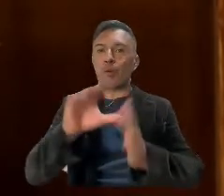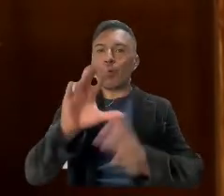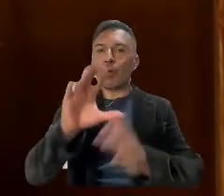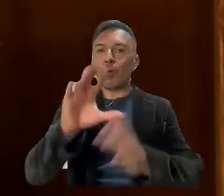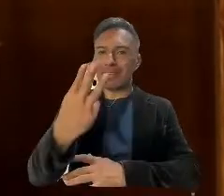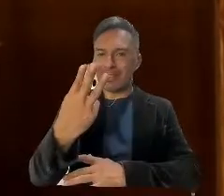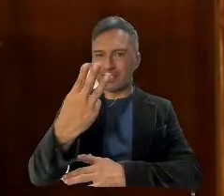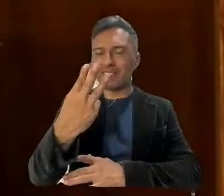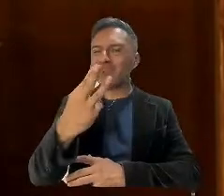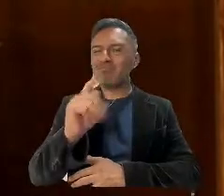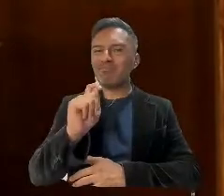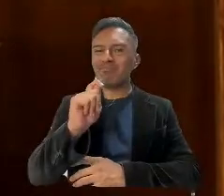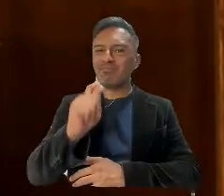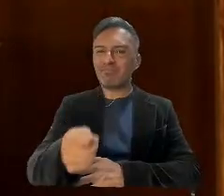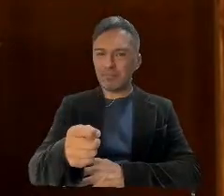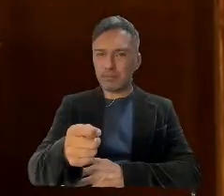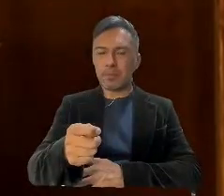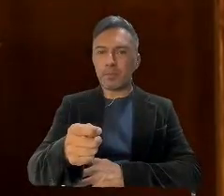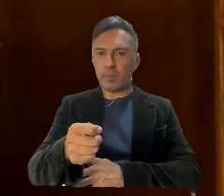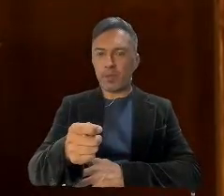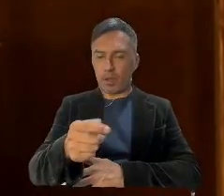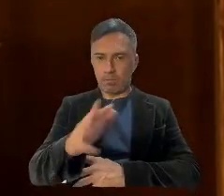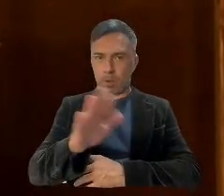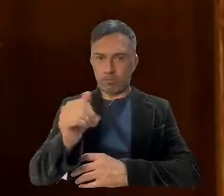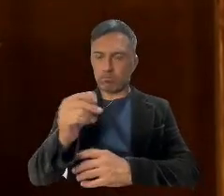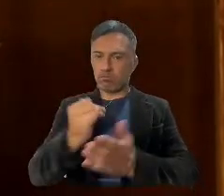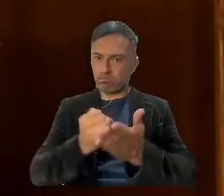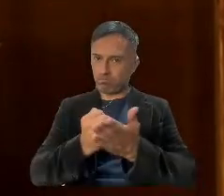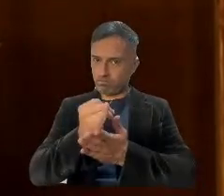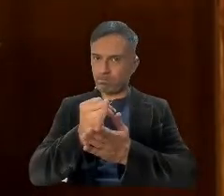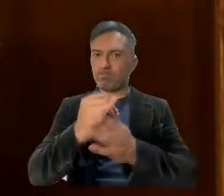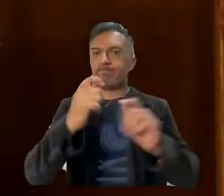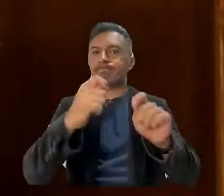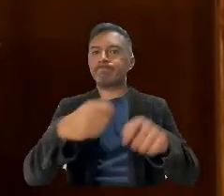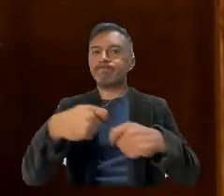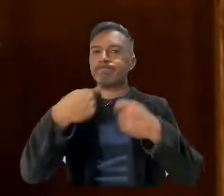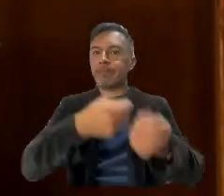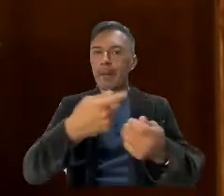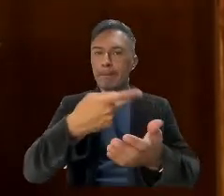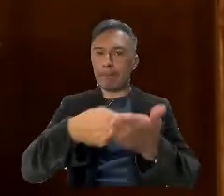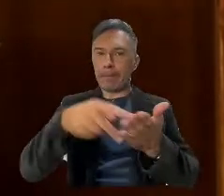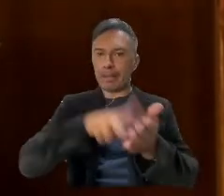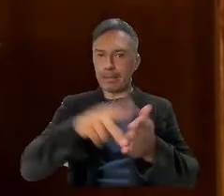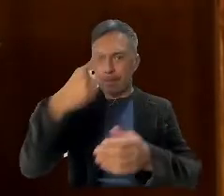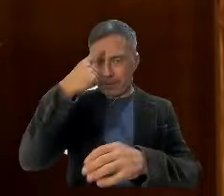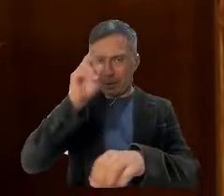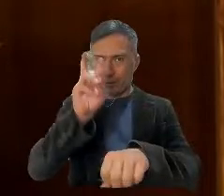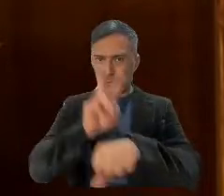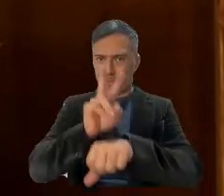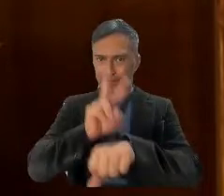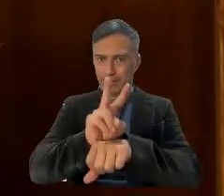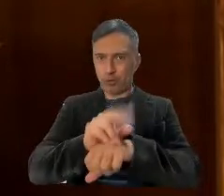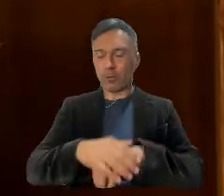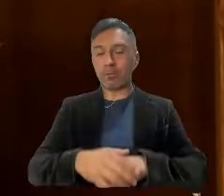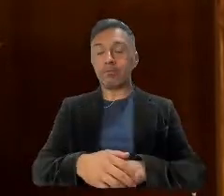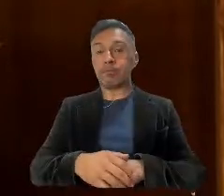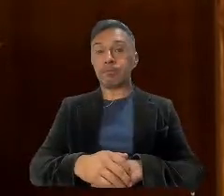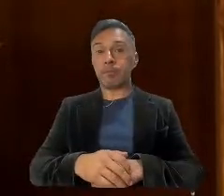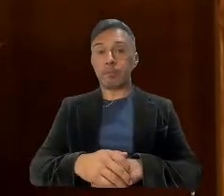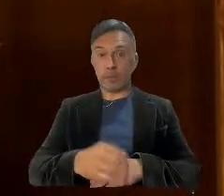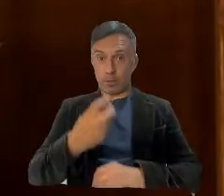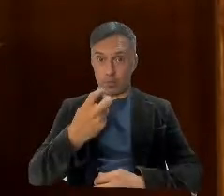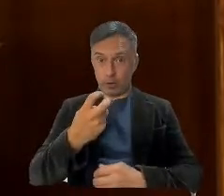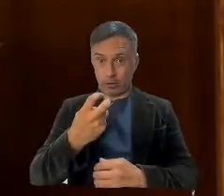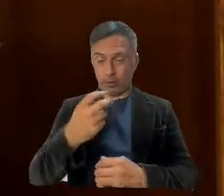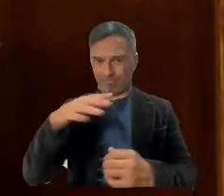obtener la definitividad de la plaza de supervisión, y por ello los preceptos legales enunciados